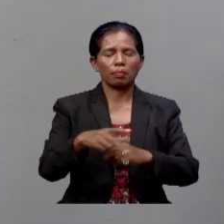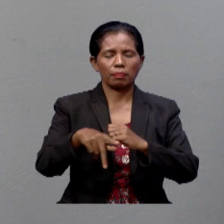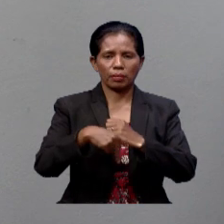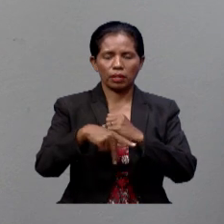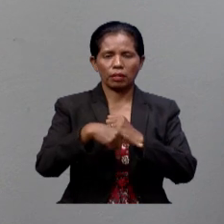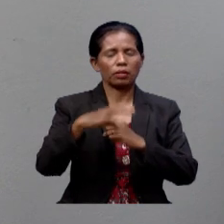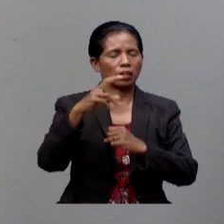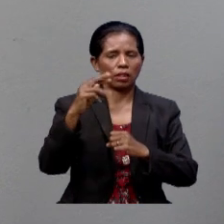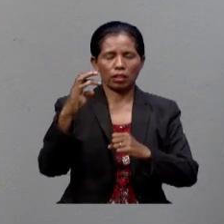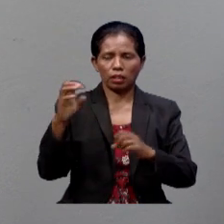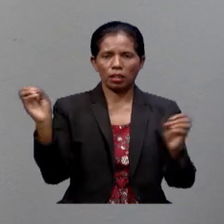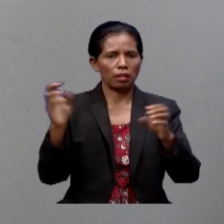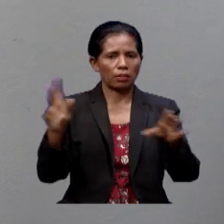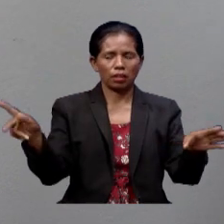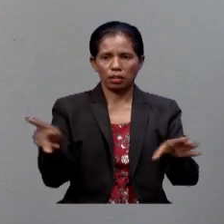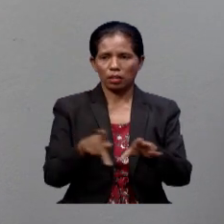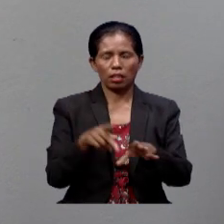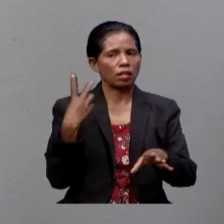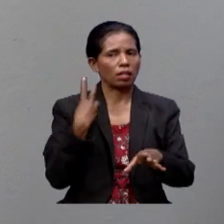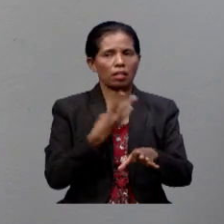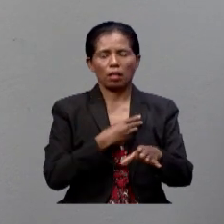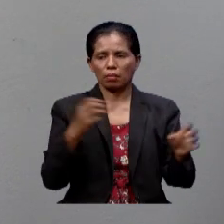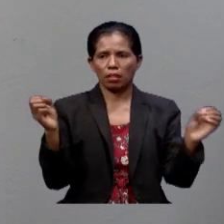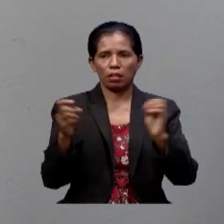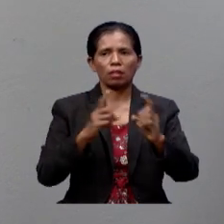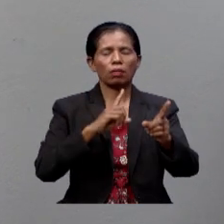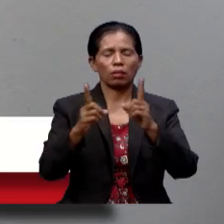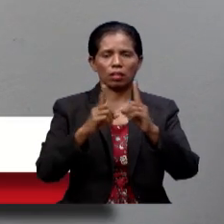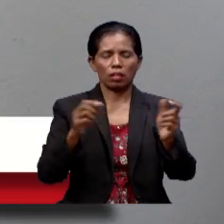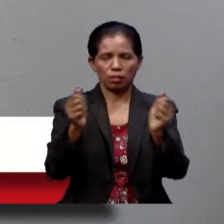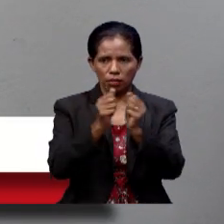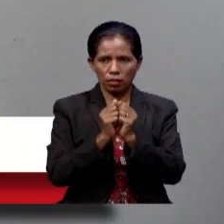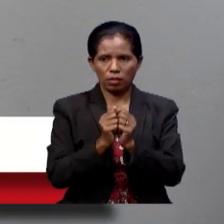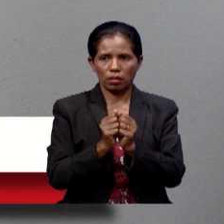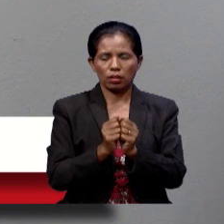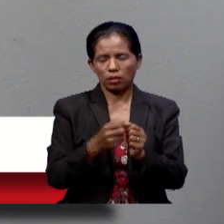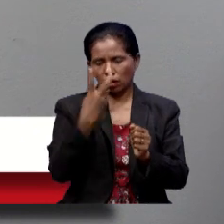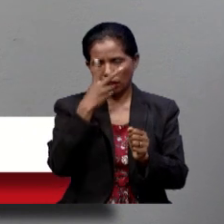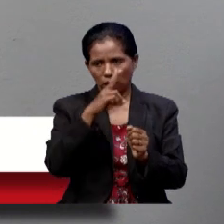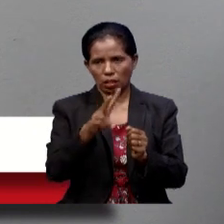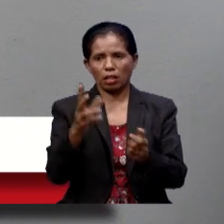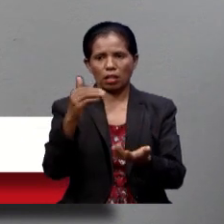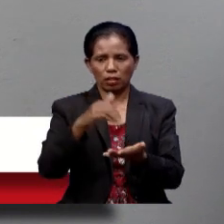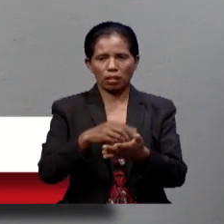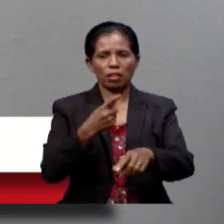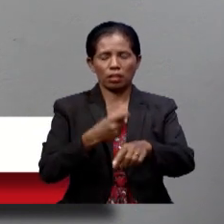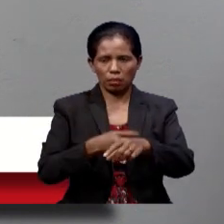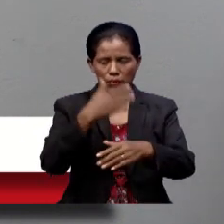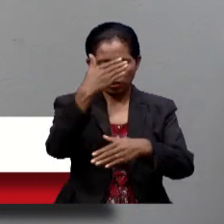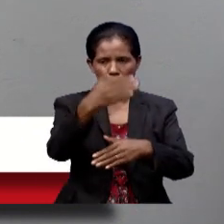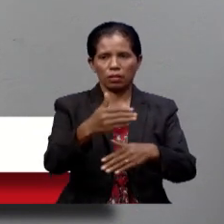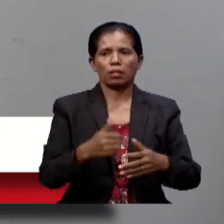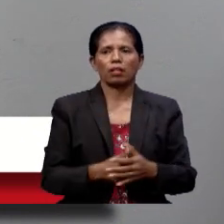presencia então ida ne a mi la ia entendimento ba malo se hare fila fali ba tempo selo ne pe que